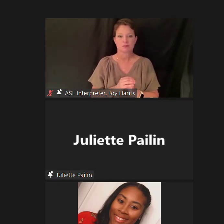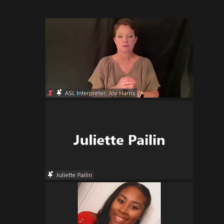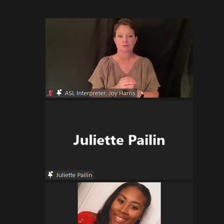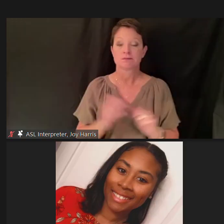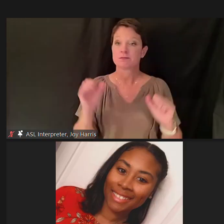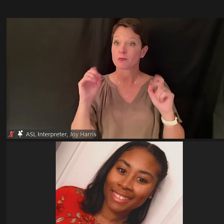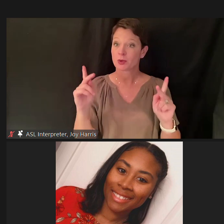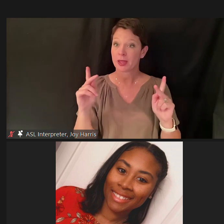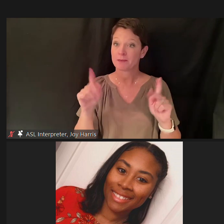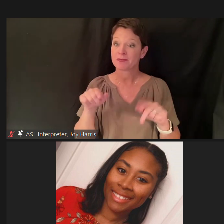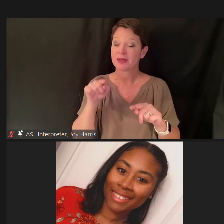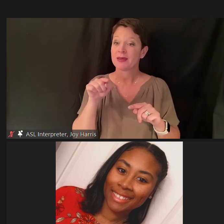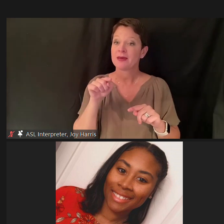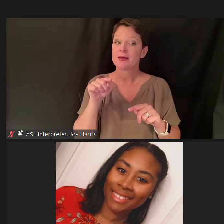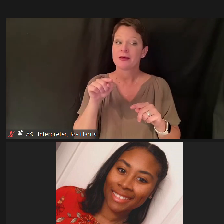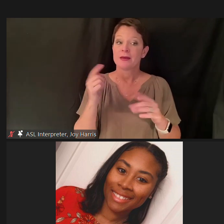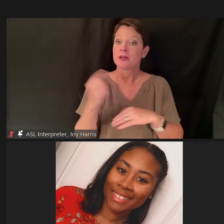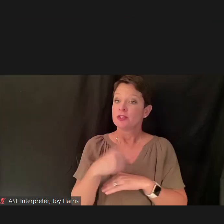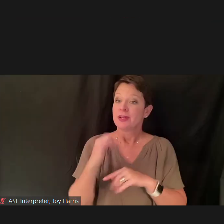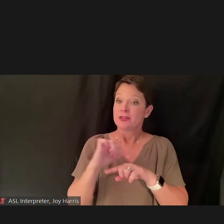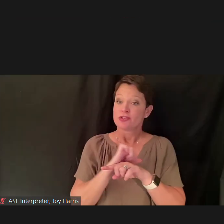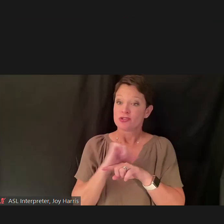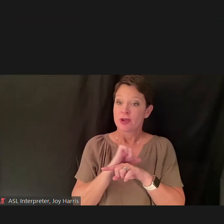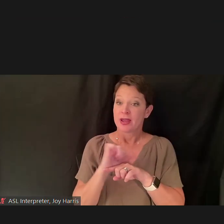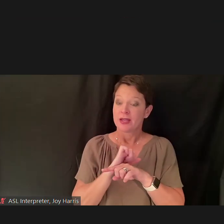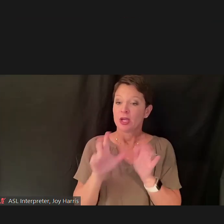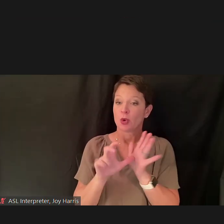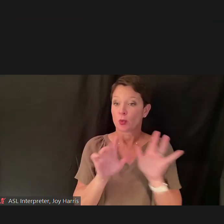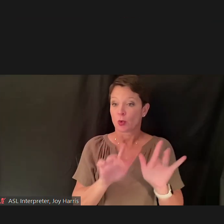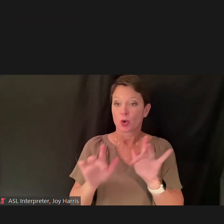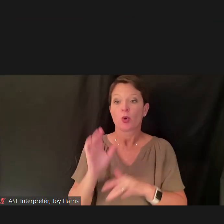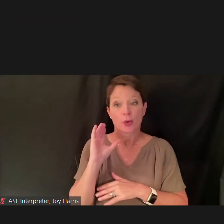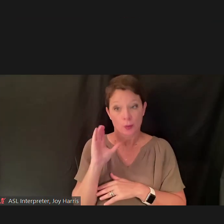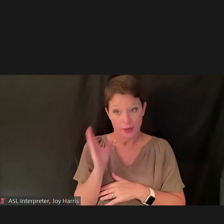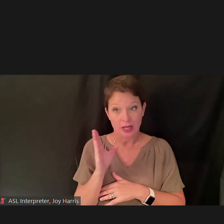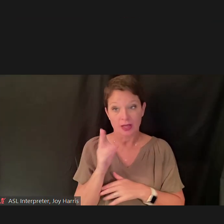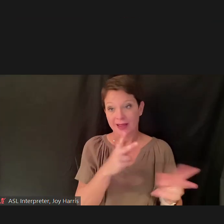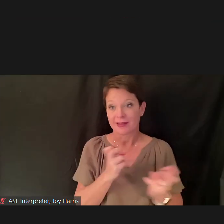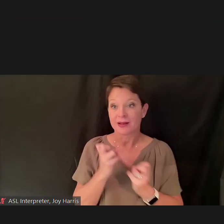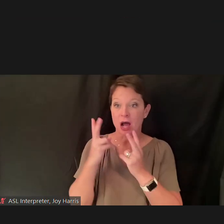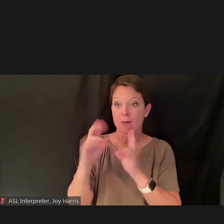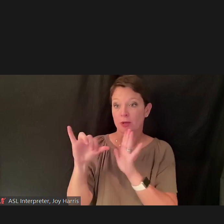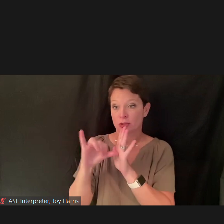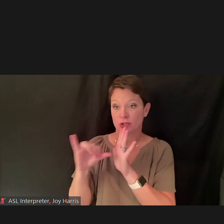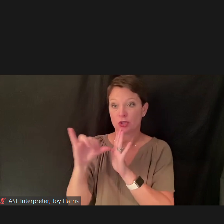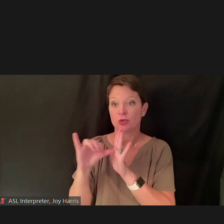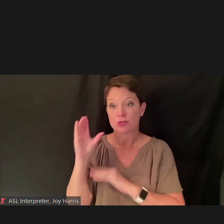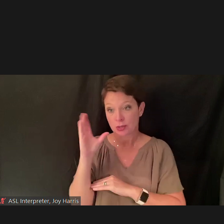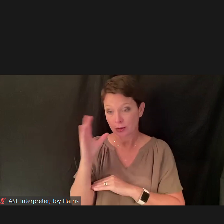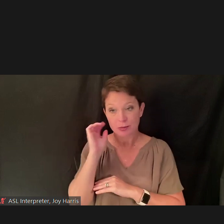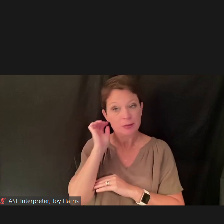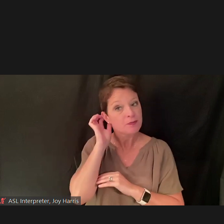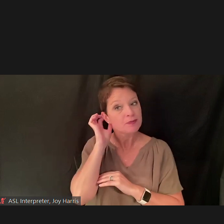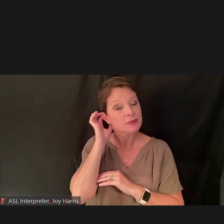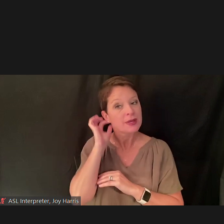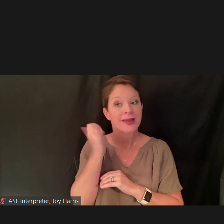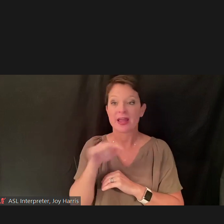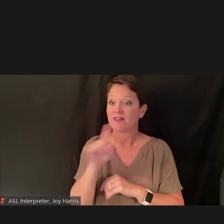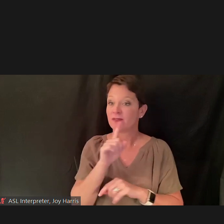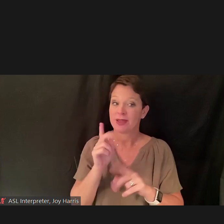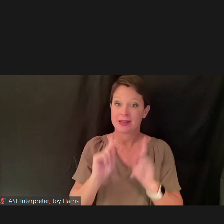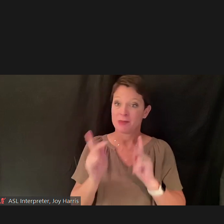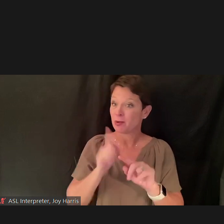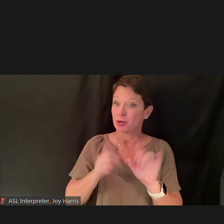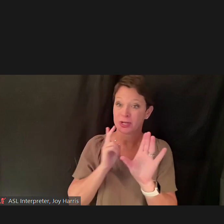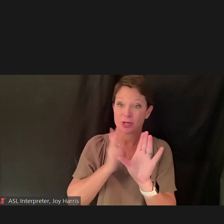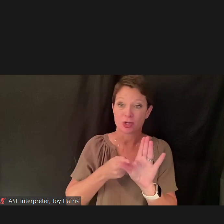Okay, this training will be recorded and Esta uploaded to sesión YouTube, será so grabada anyone who couldn't y attend the subida training